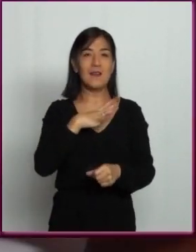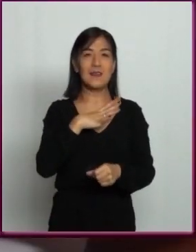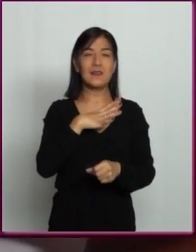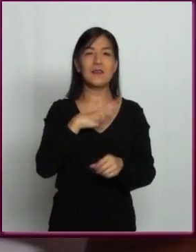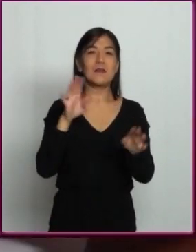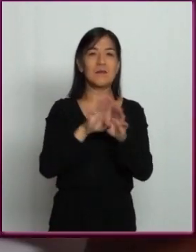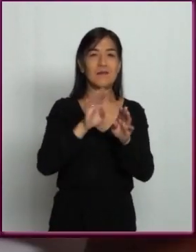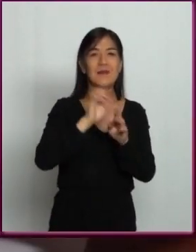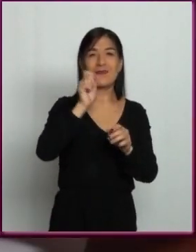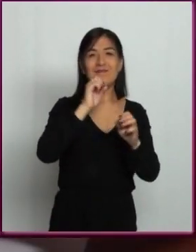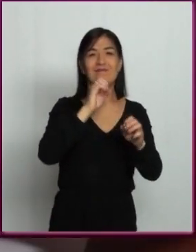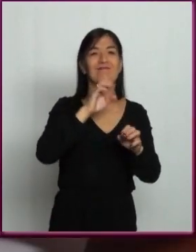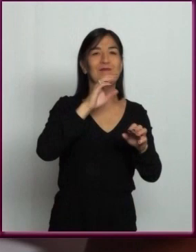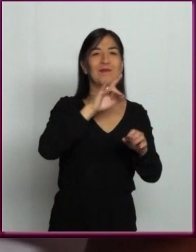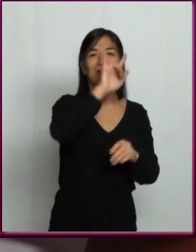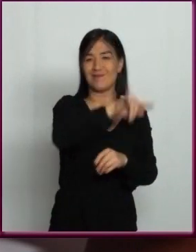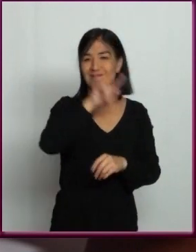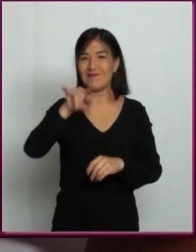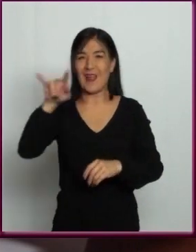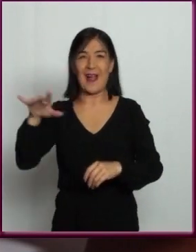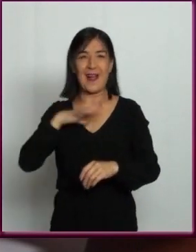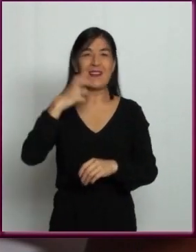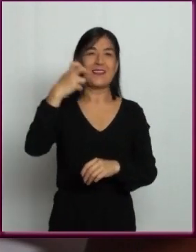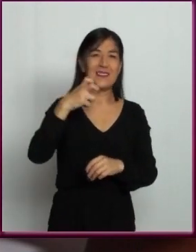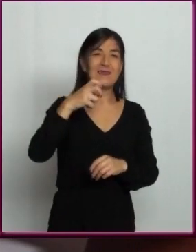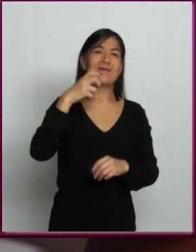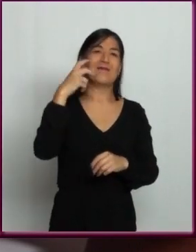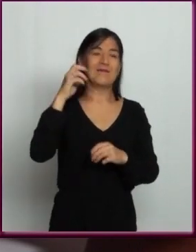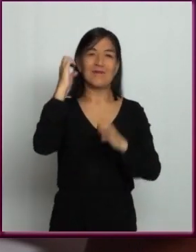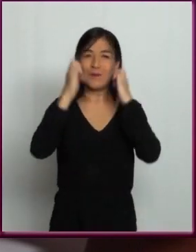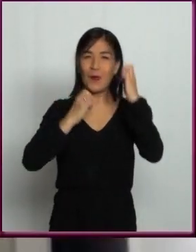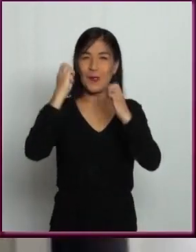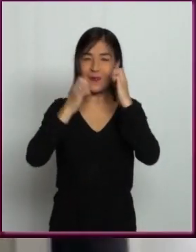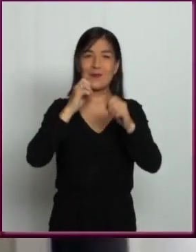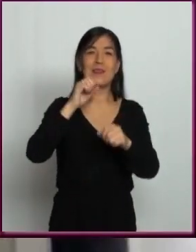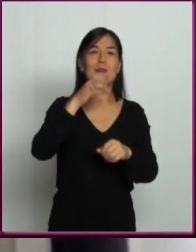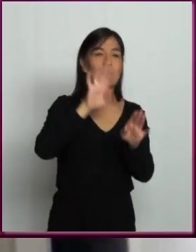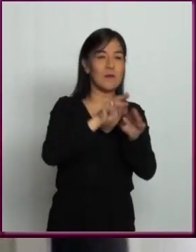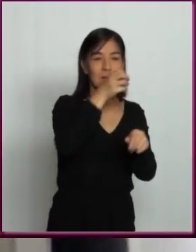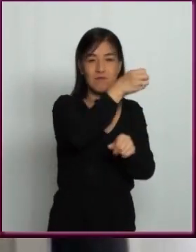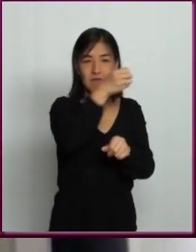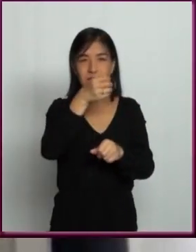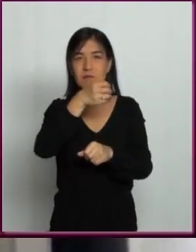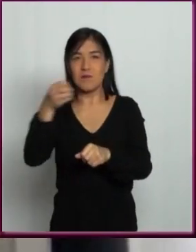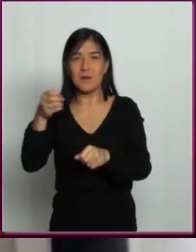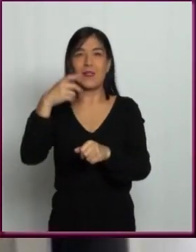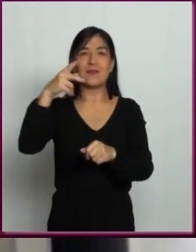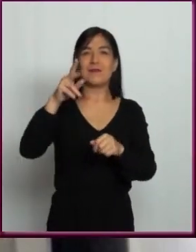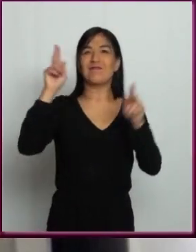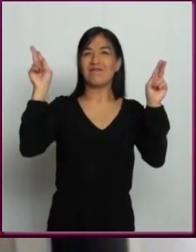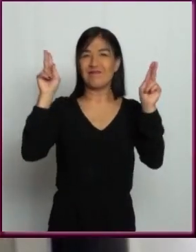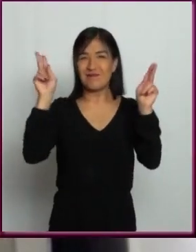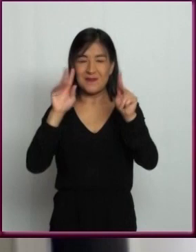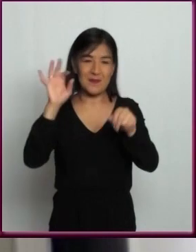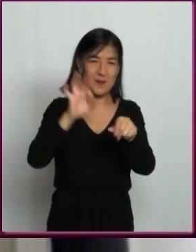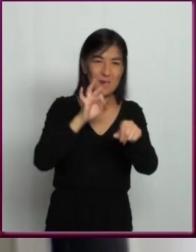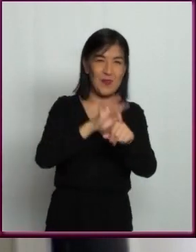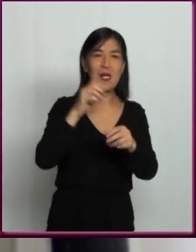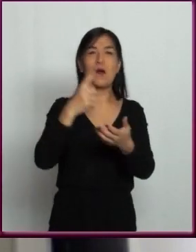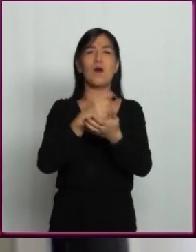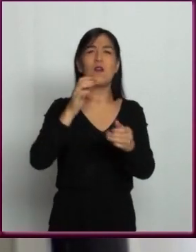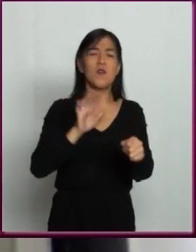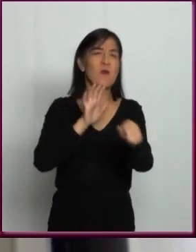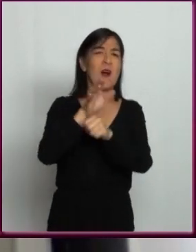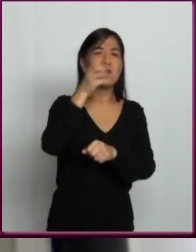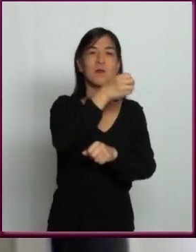colección de insectos representados los principales órdenes de insectos. Los principales órdenes, para que tengan una idea a qué me refiero con